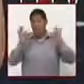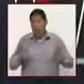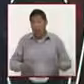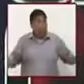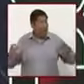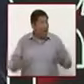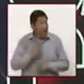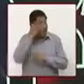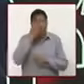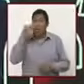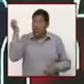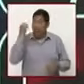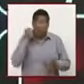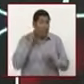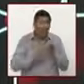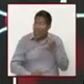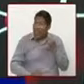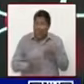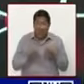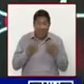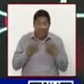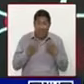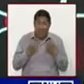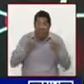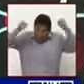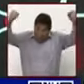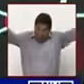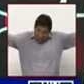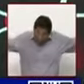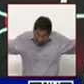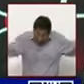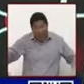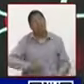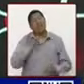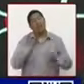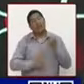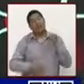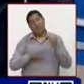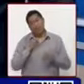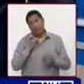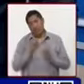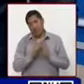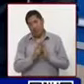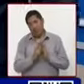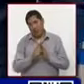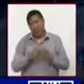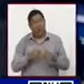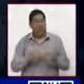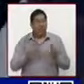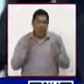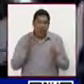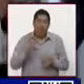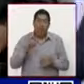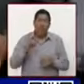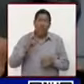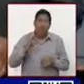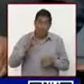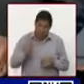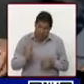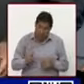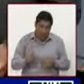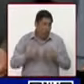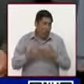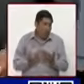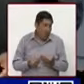creo que no hubo mejor final en la historia, con tanta emoción y el gol al último minuto. Claro. Y esa tapada, ¿no? Que del Dibu Martínez, ante